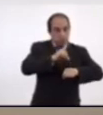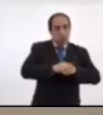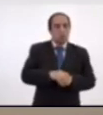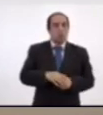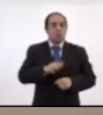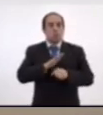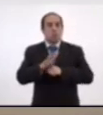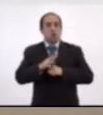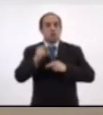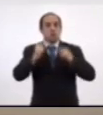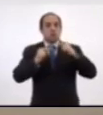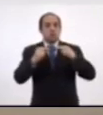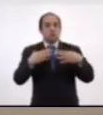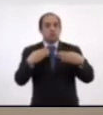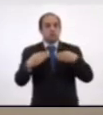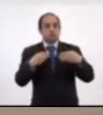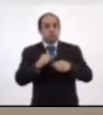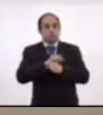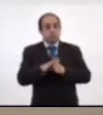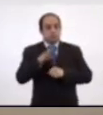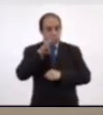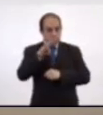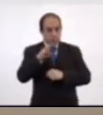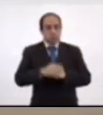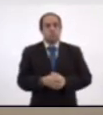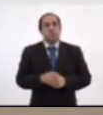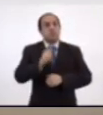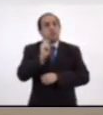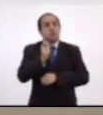situación epidemiológica con el COVID-19. Es